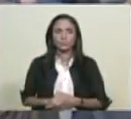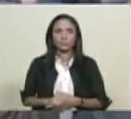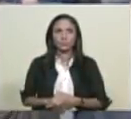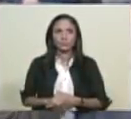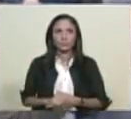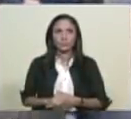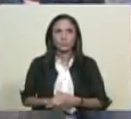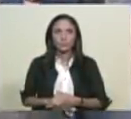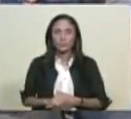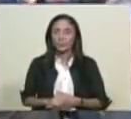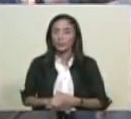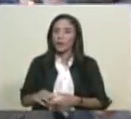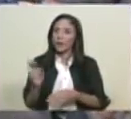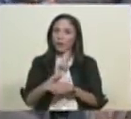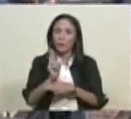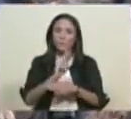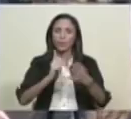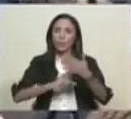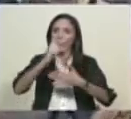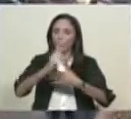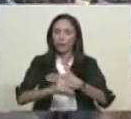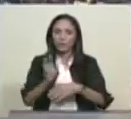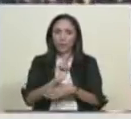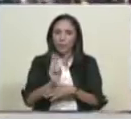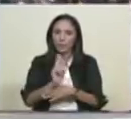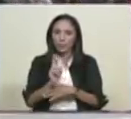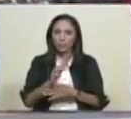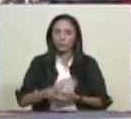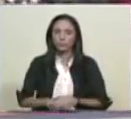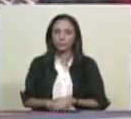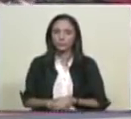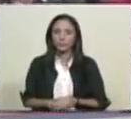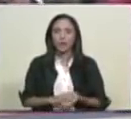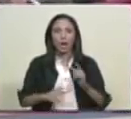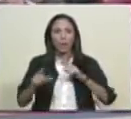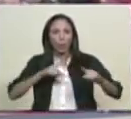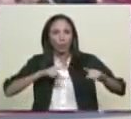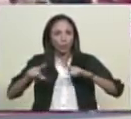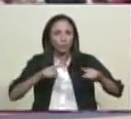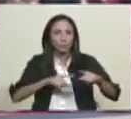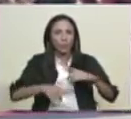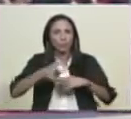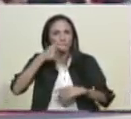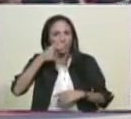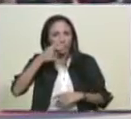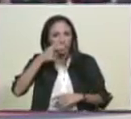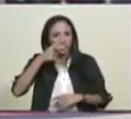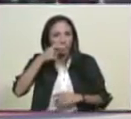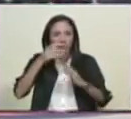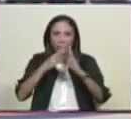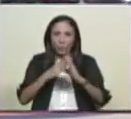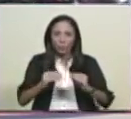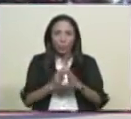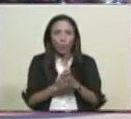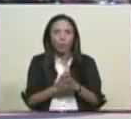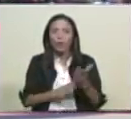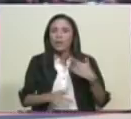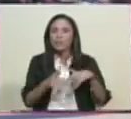Que lo llame de manera inmediata. Eso es lo que necesitamos, un plan de coordinación. Que haya coordinación punto a